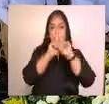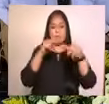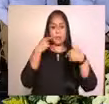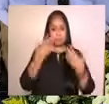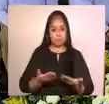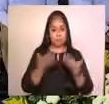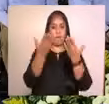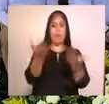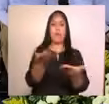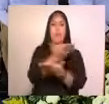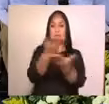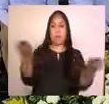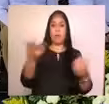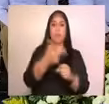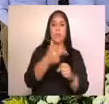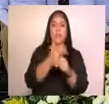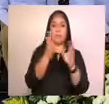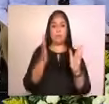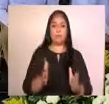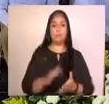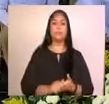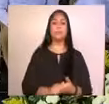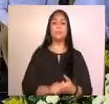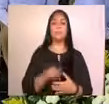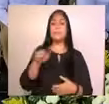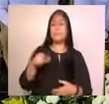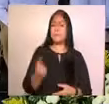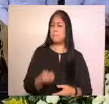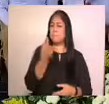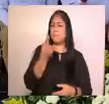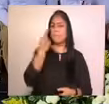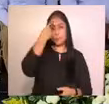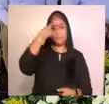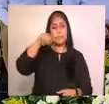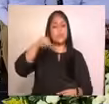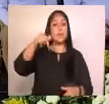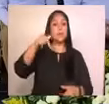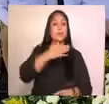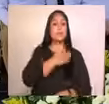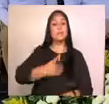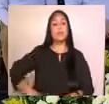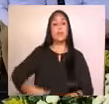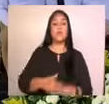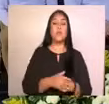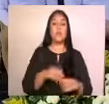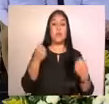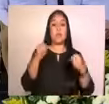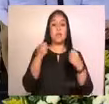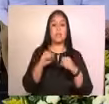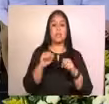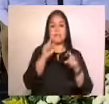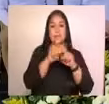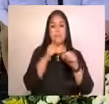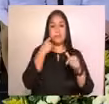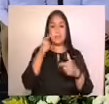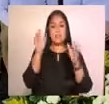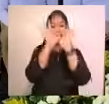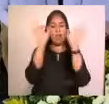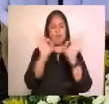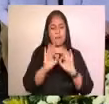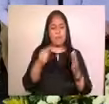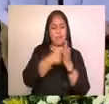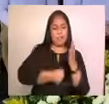Guatemala. Desde el primer día, este gobierno hemos trabajado de manera incansable